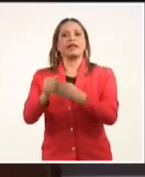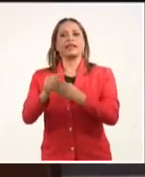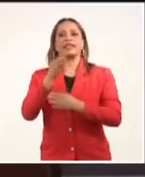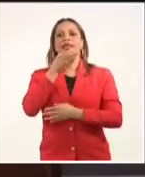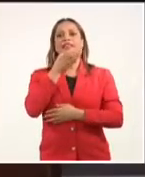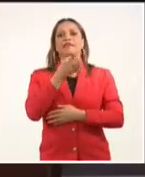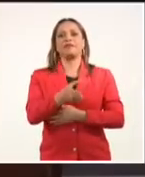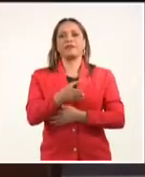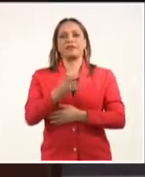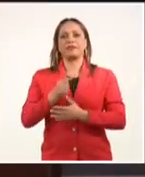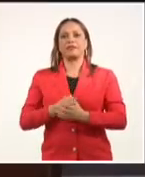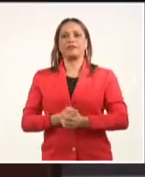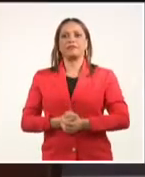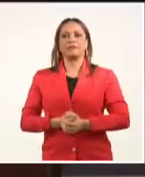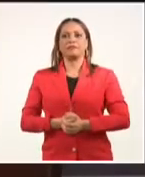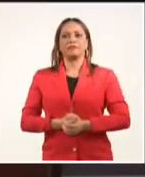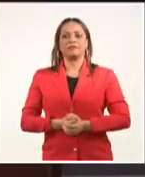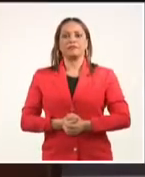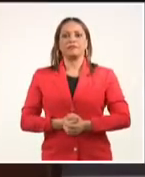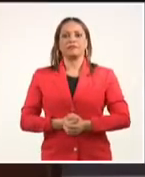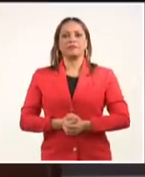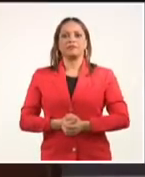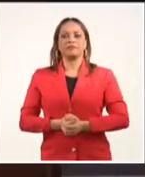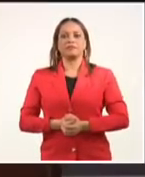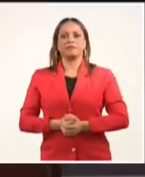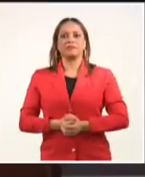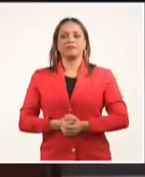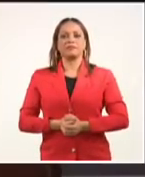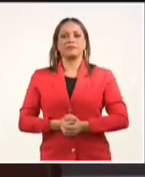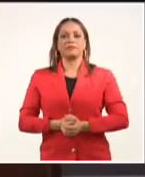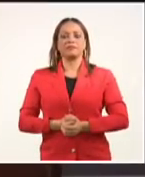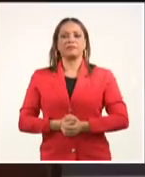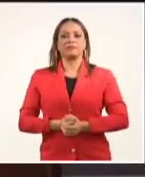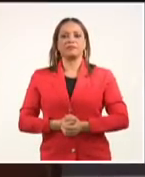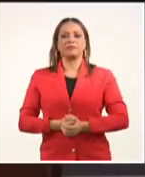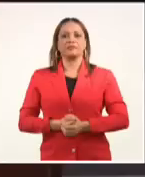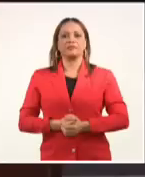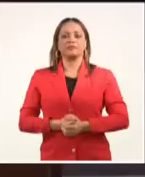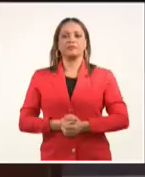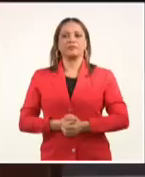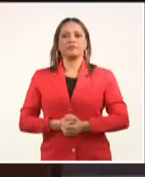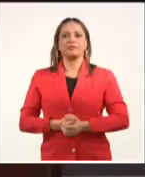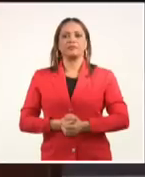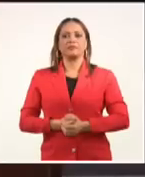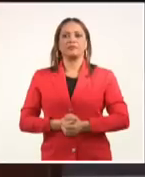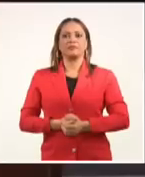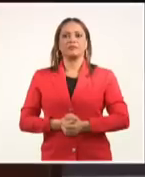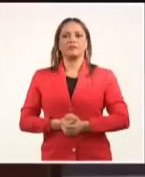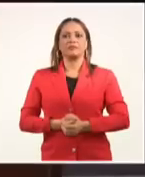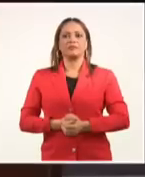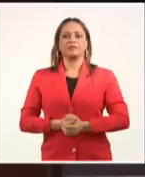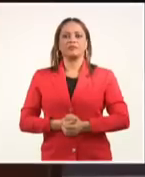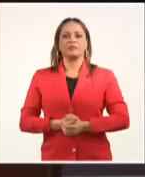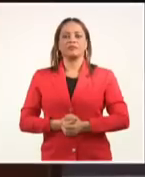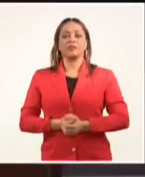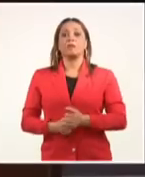de la Revolución Cubana, Fidel Castro Ruz, por la existencia de un